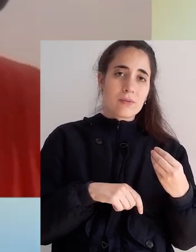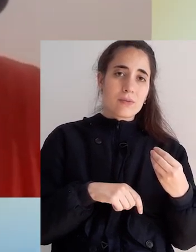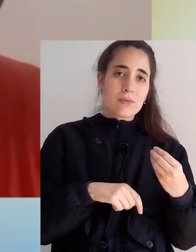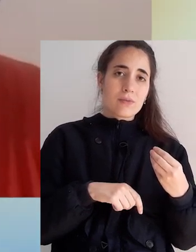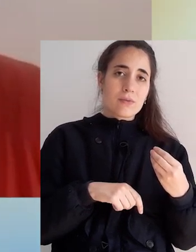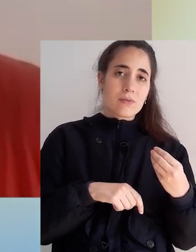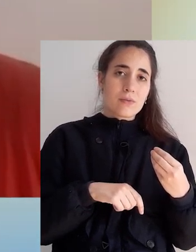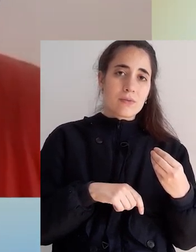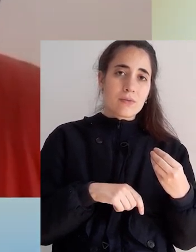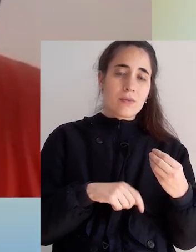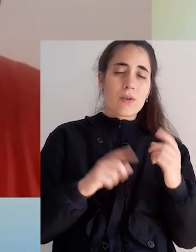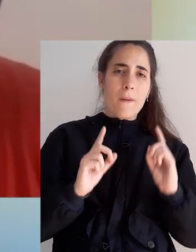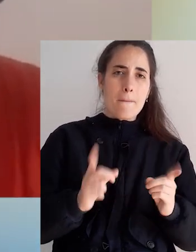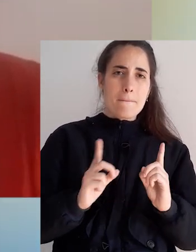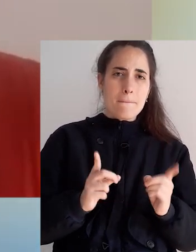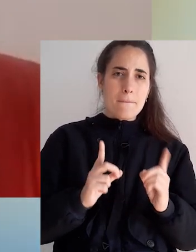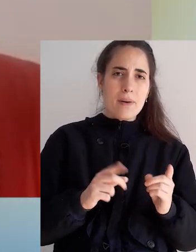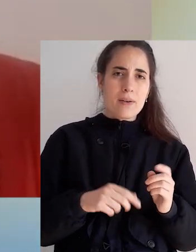ministro.